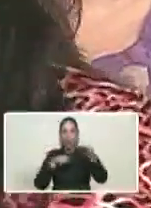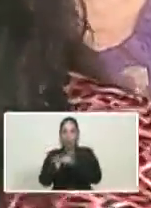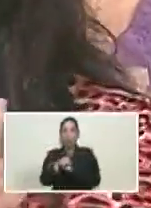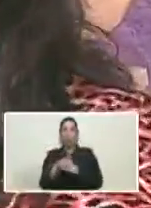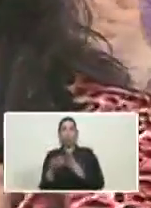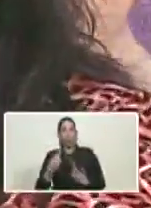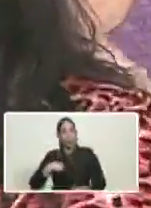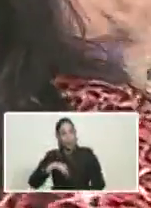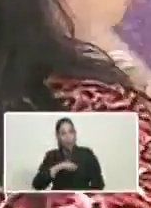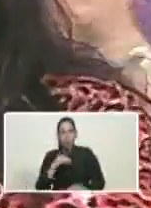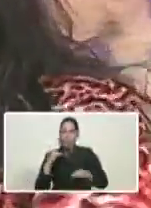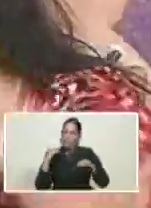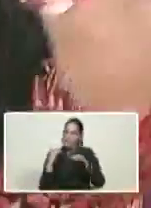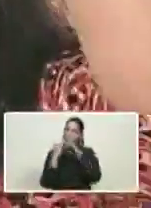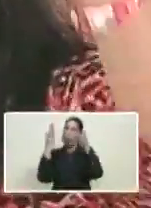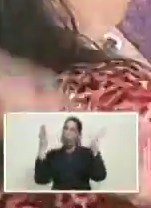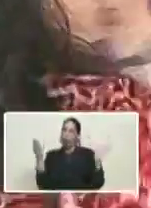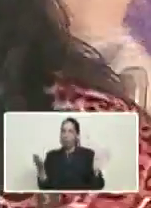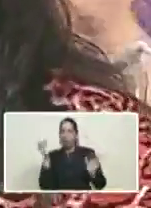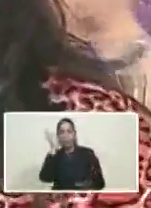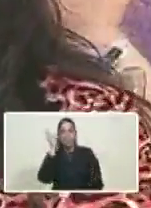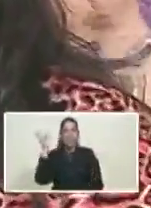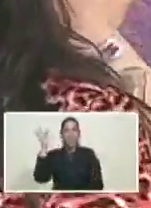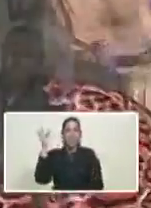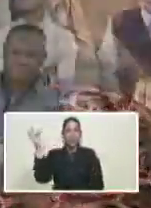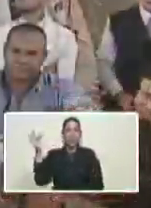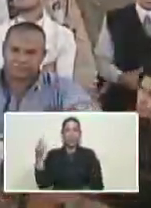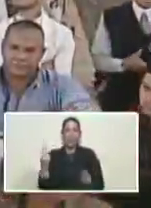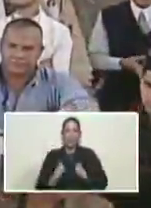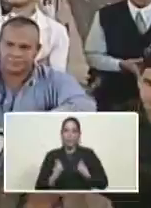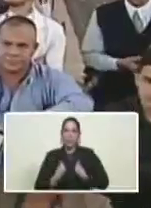concepto, esa es la filosofía.